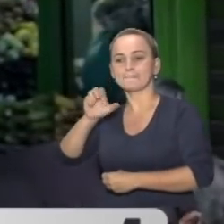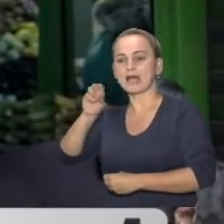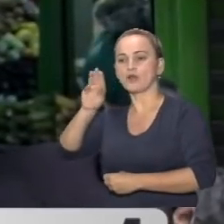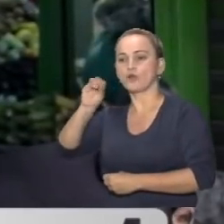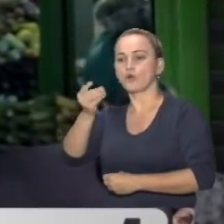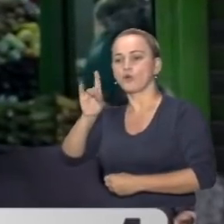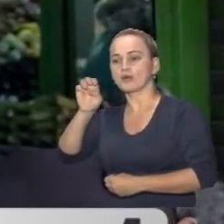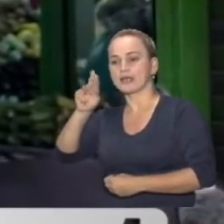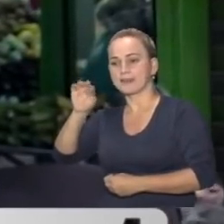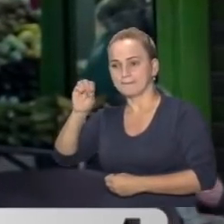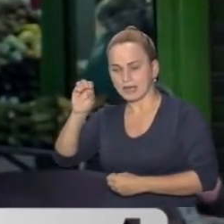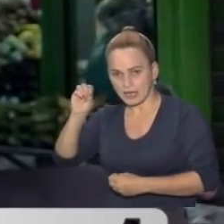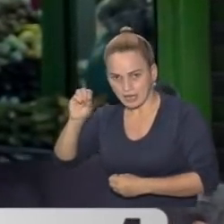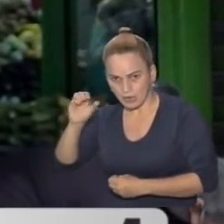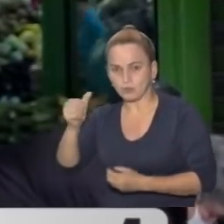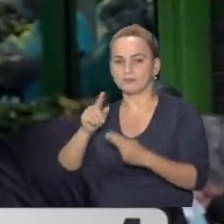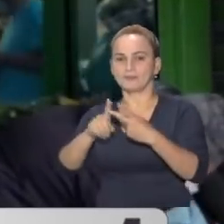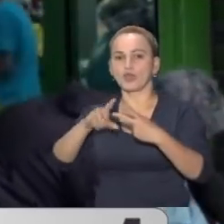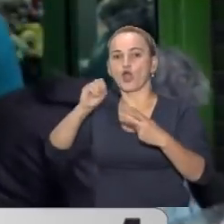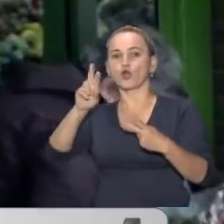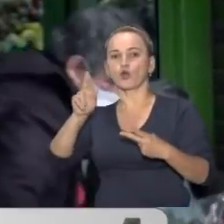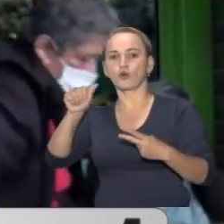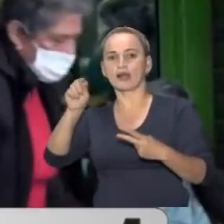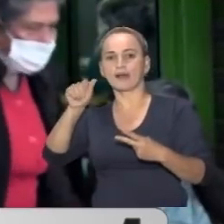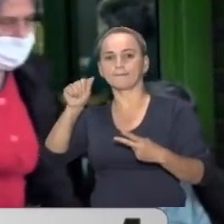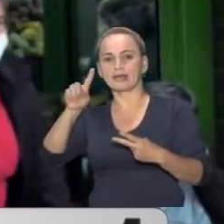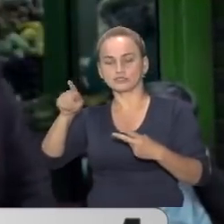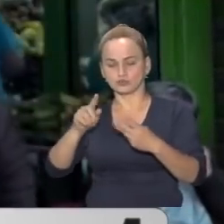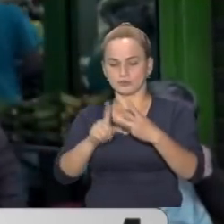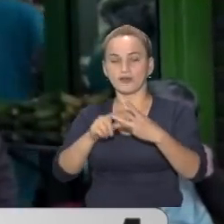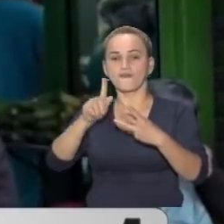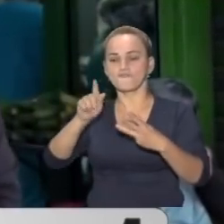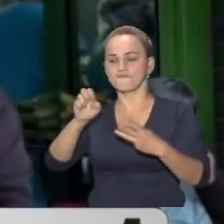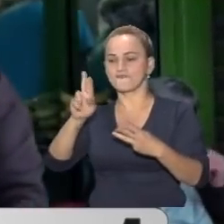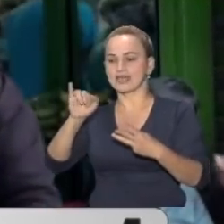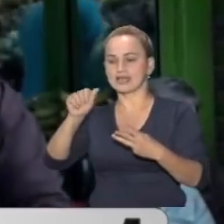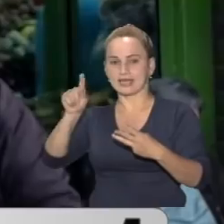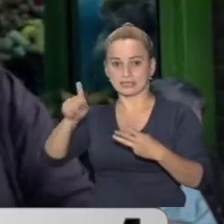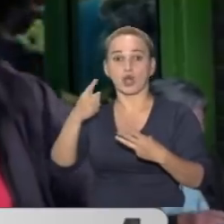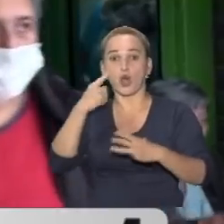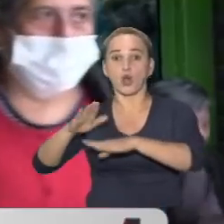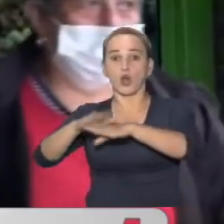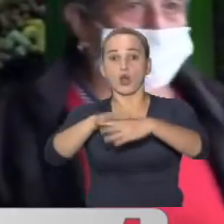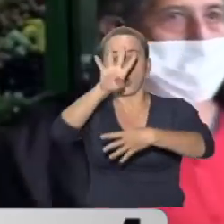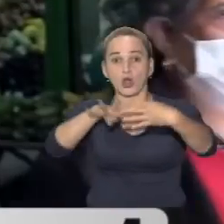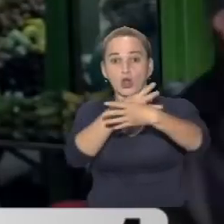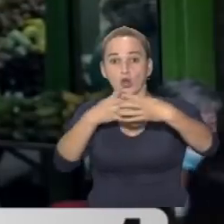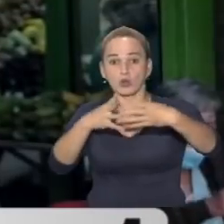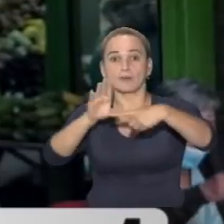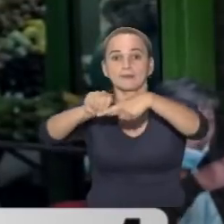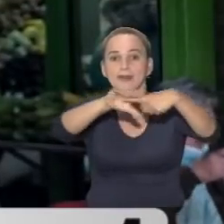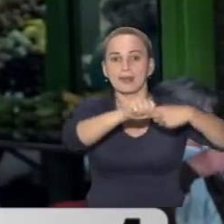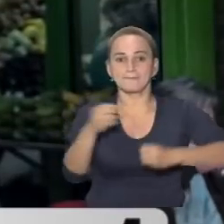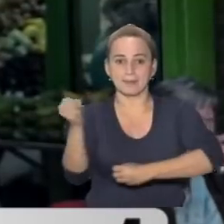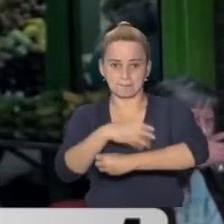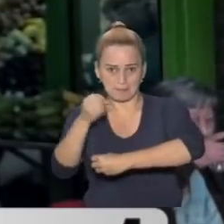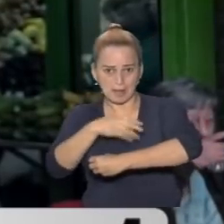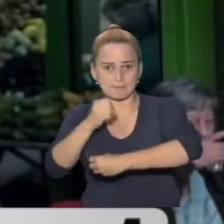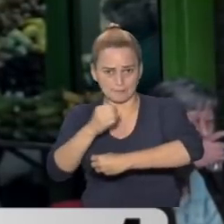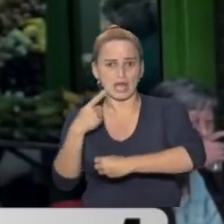en la Central de Corabastos y estamos en la Plaza de las Ferias. Sin embargo, vamos a tener un cronograma de vacunación en todas las plazas de la